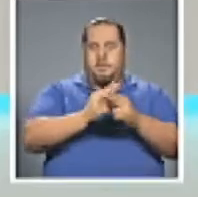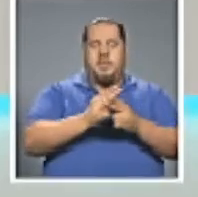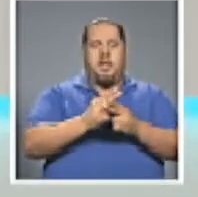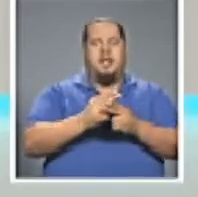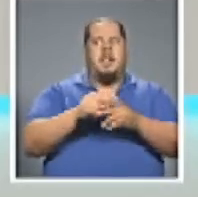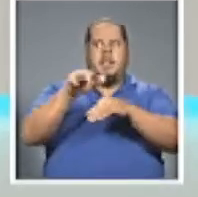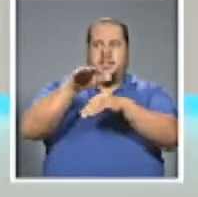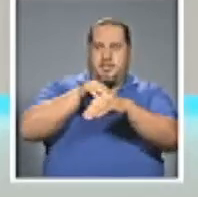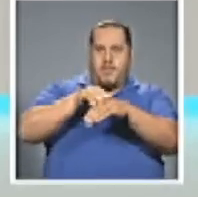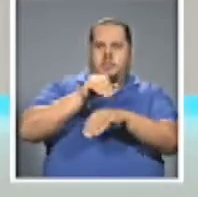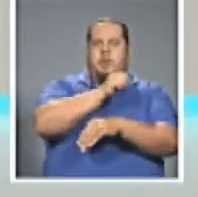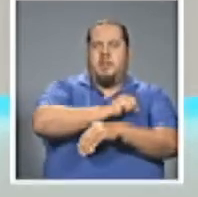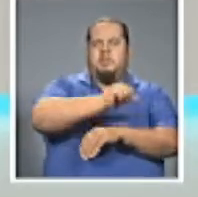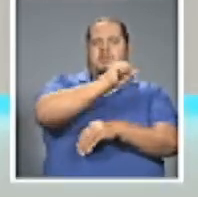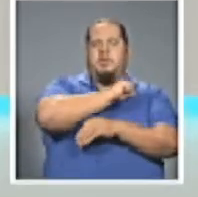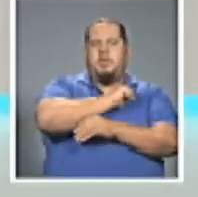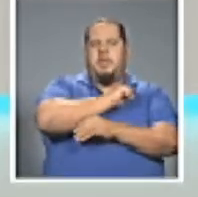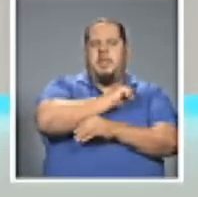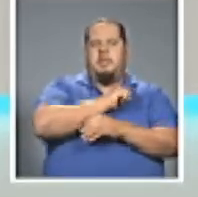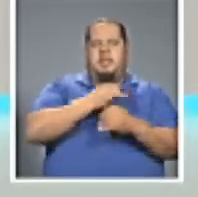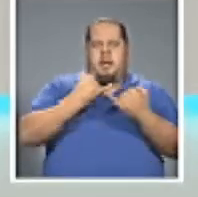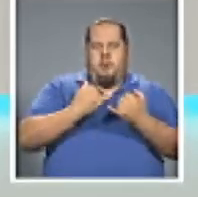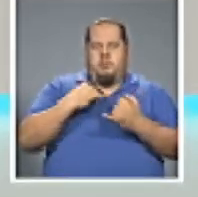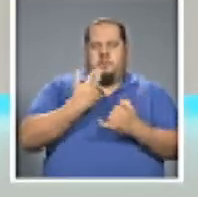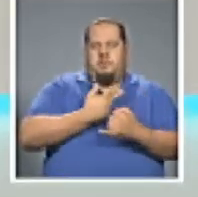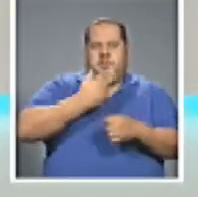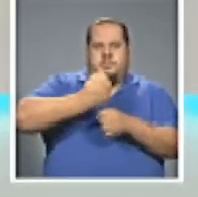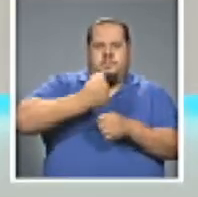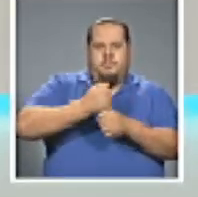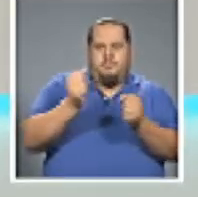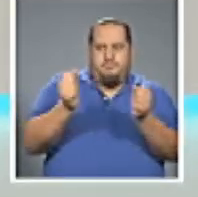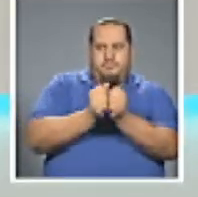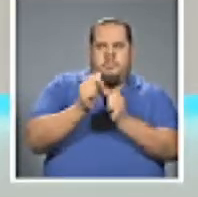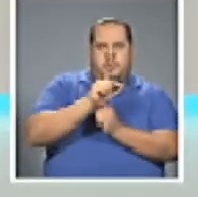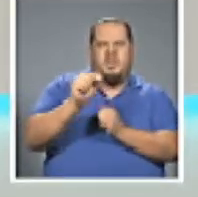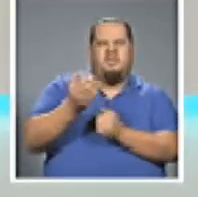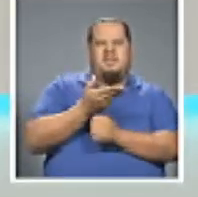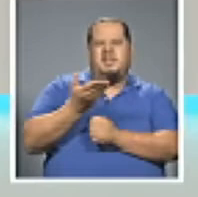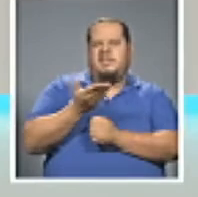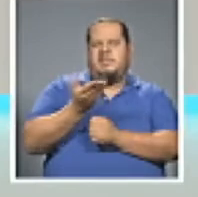las autoridades en este momento, y lo que estamos trabajando conjuntamente con ellos,